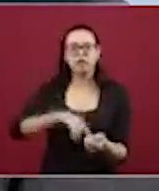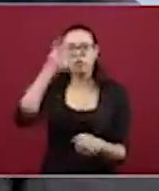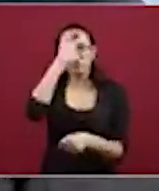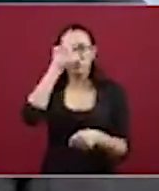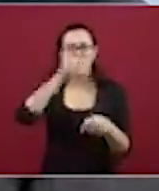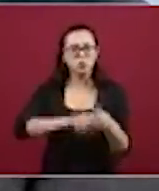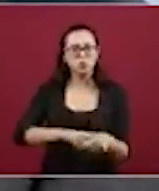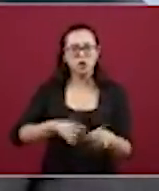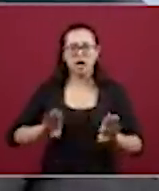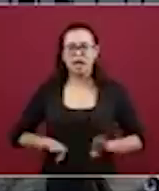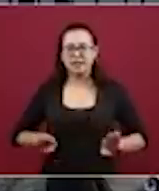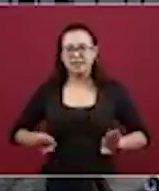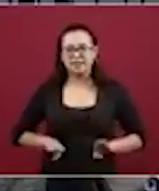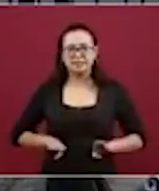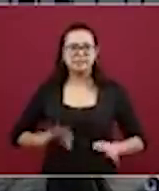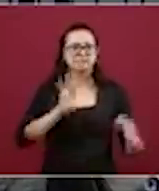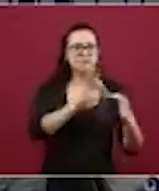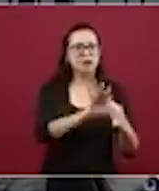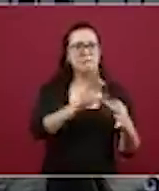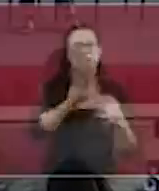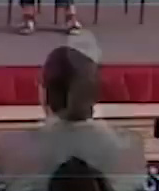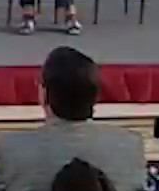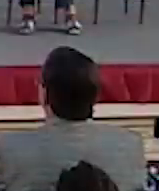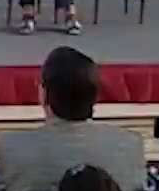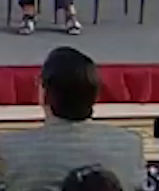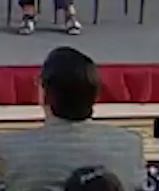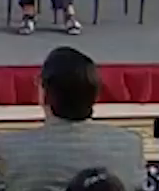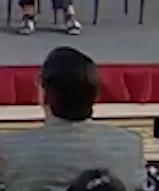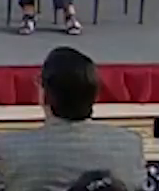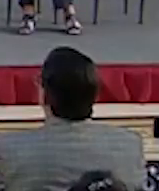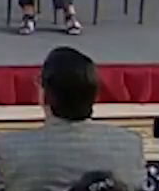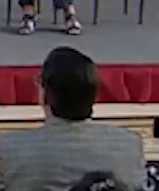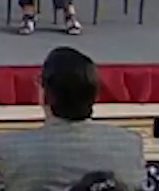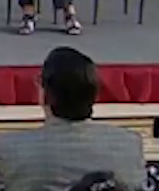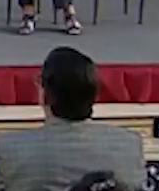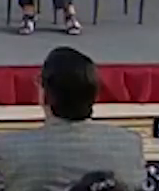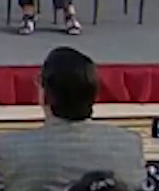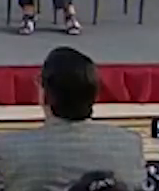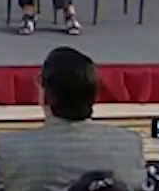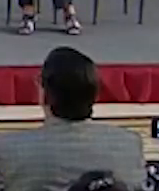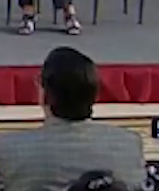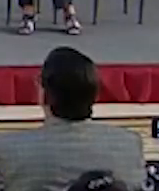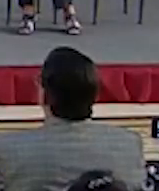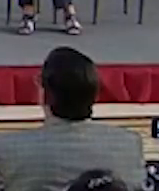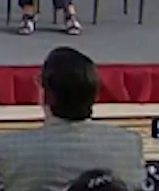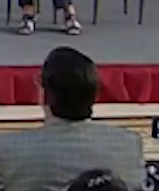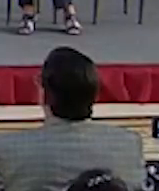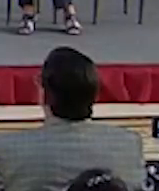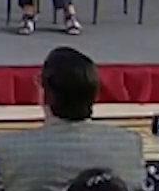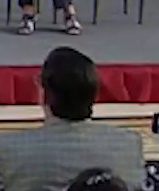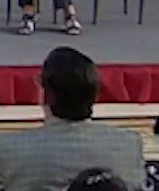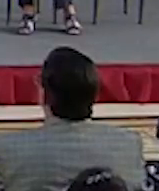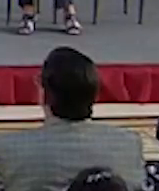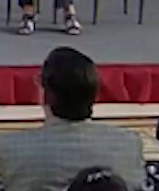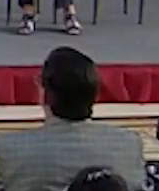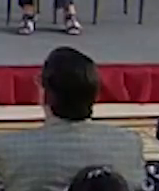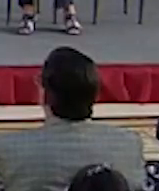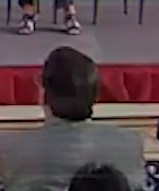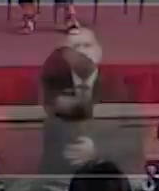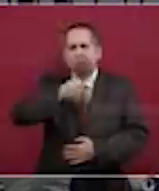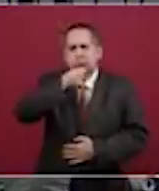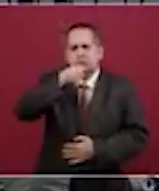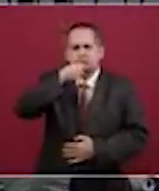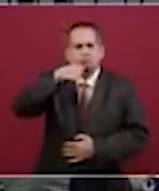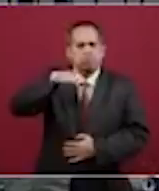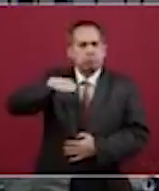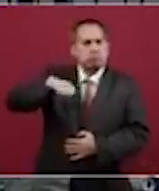valores. Los adultos mayores tendrán garantizada la posibilidad de ingreso a las instituciones educativas en sus distintos